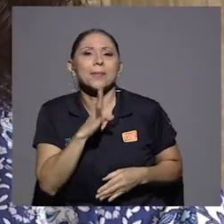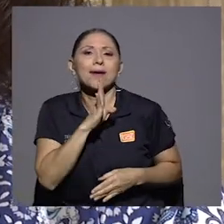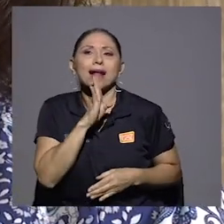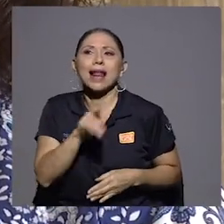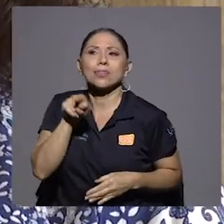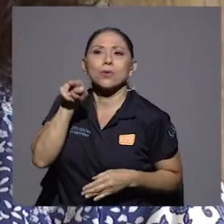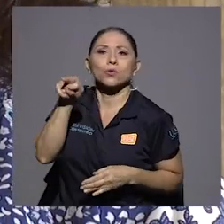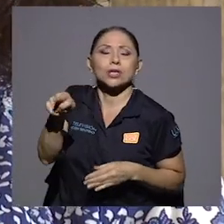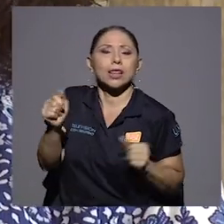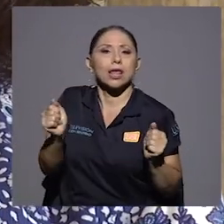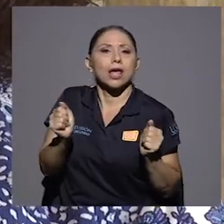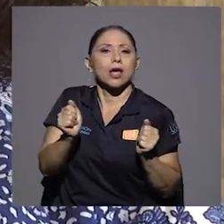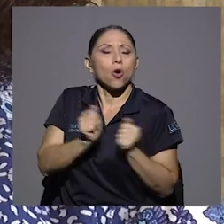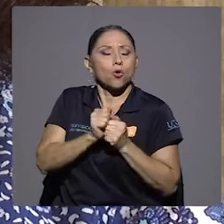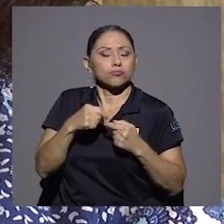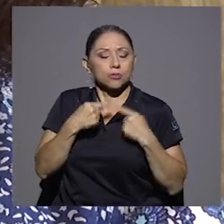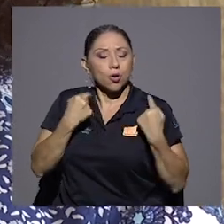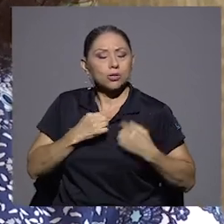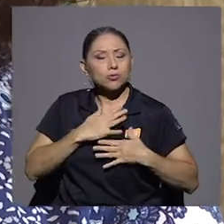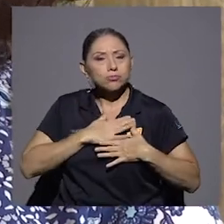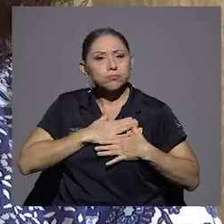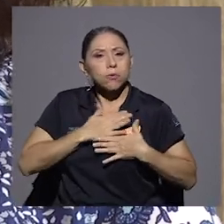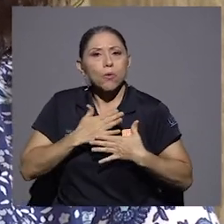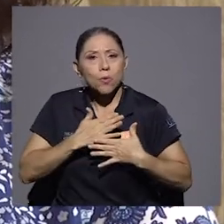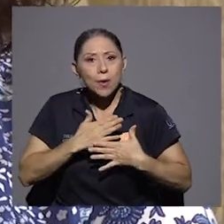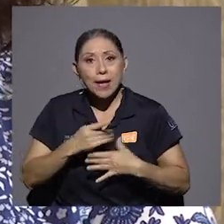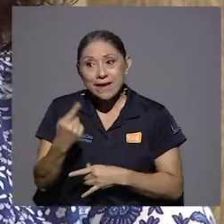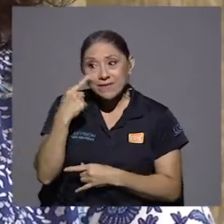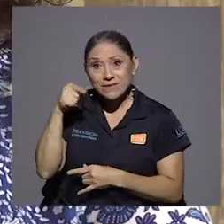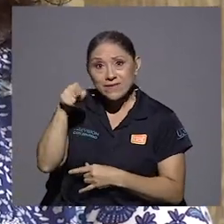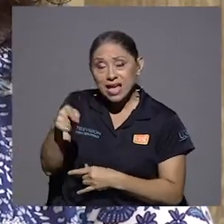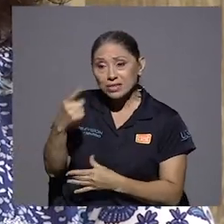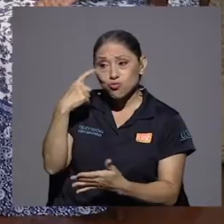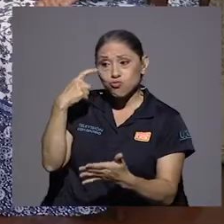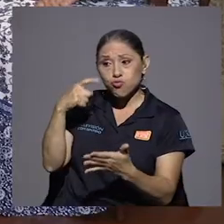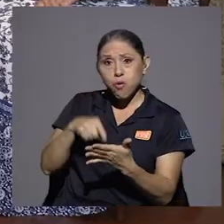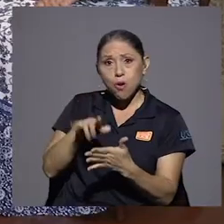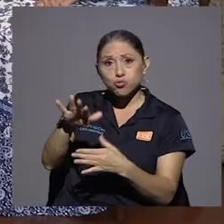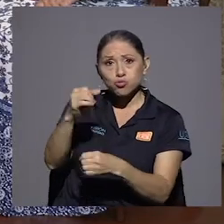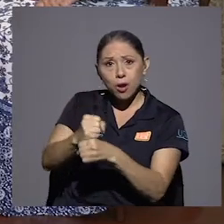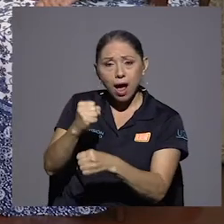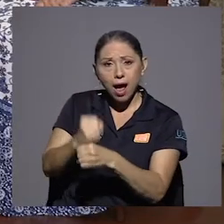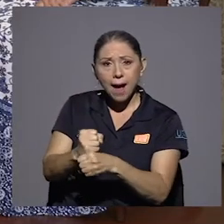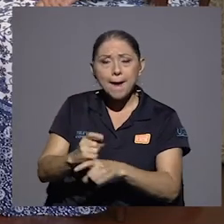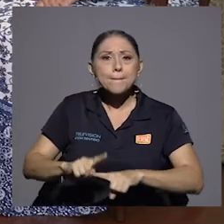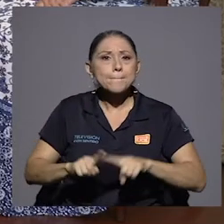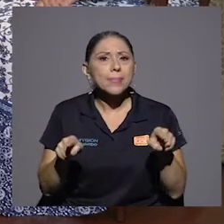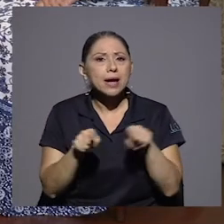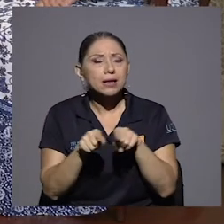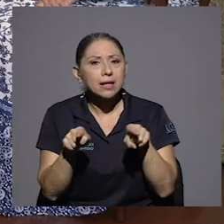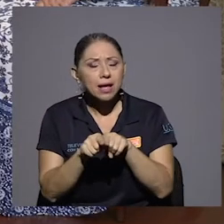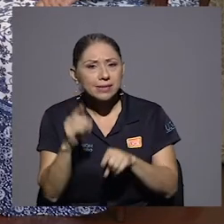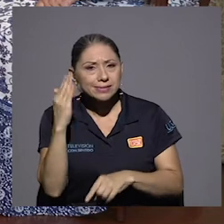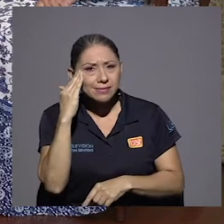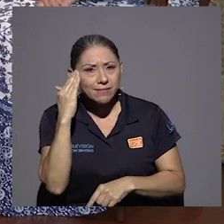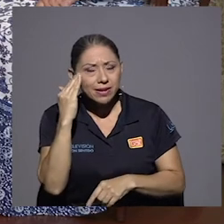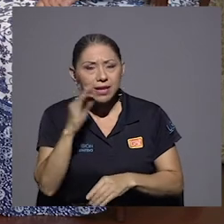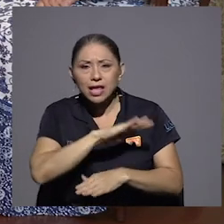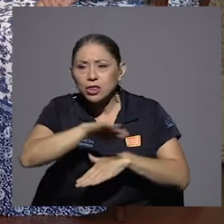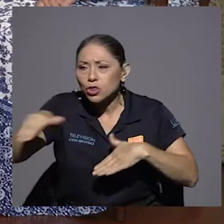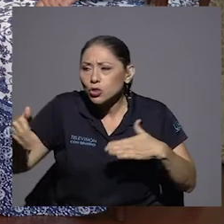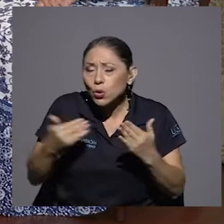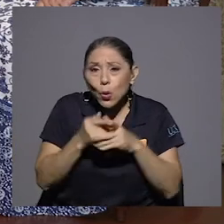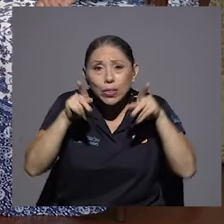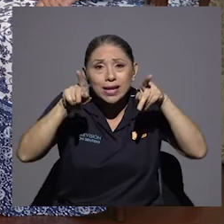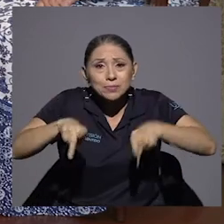vean cómo eso le hace homenaje a la gran labor que él hizo pero más allá de eso a saber que todos los trabajadores